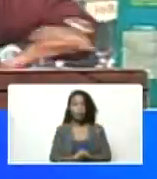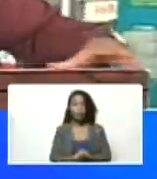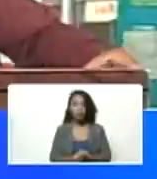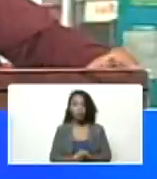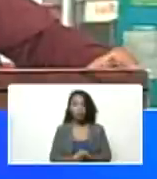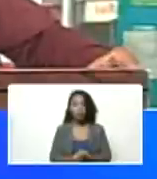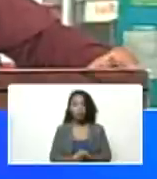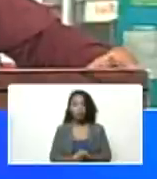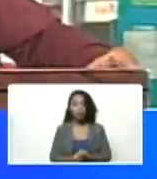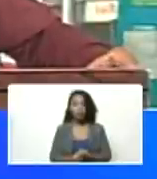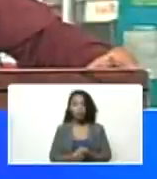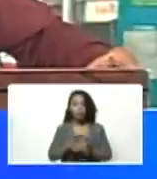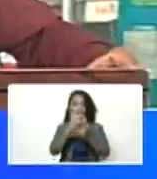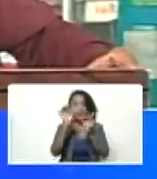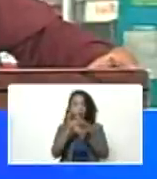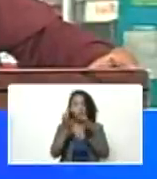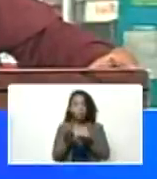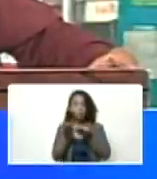le regaló